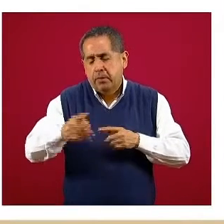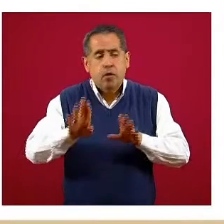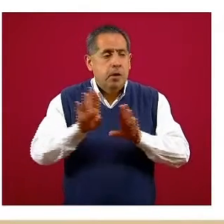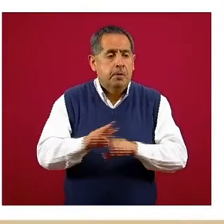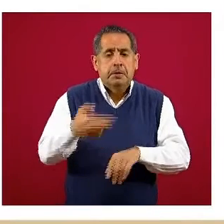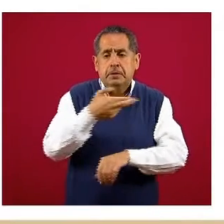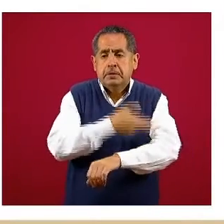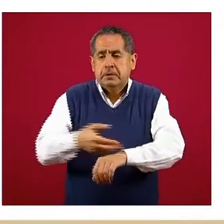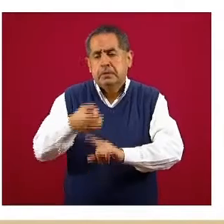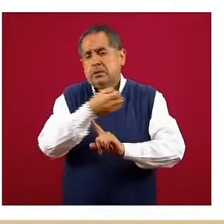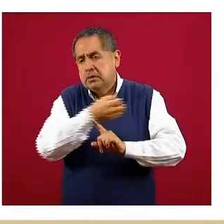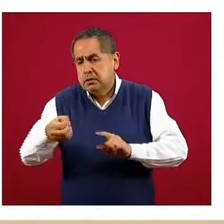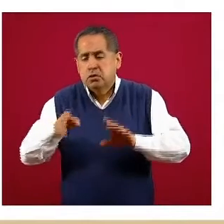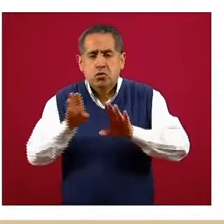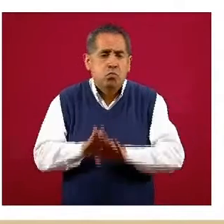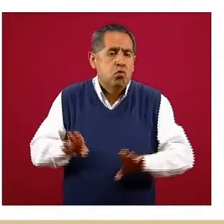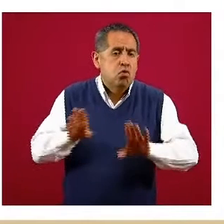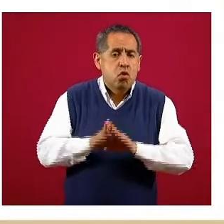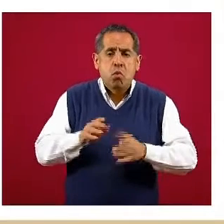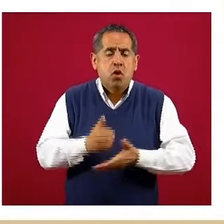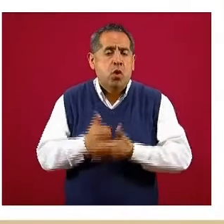de COVID. La siguiente.